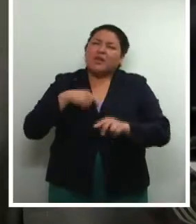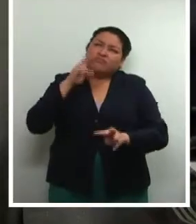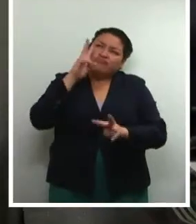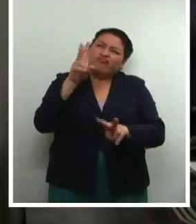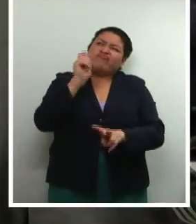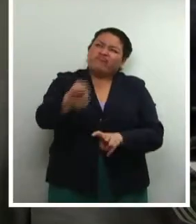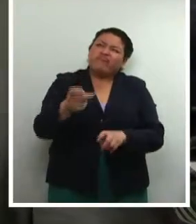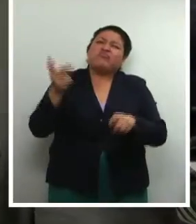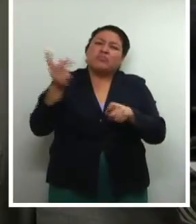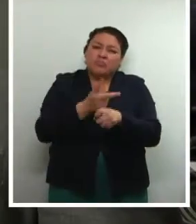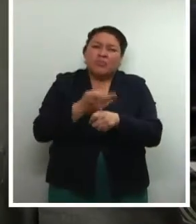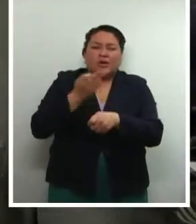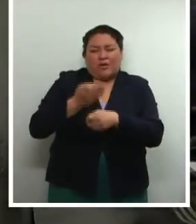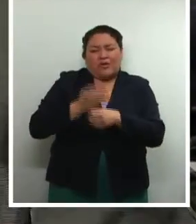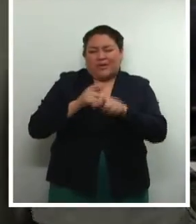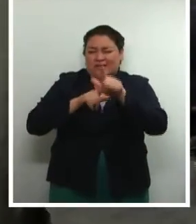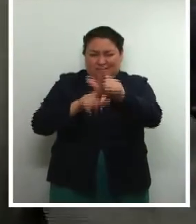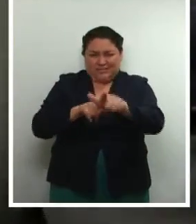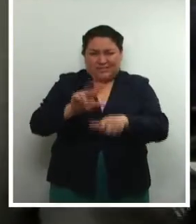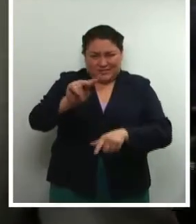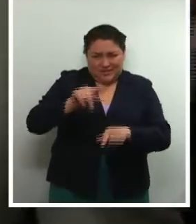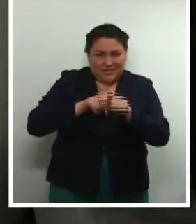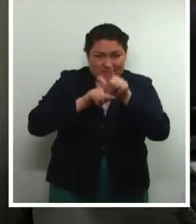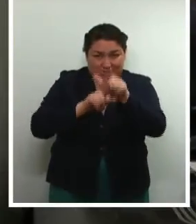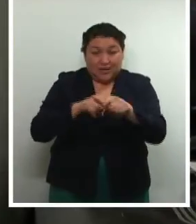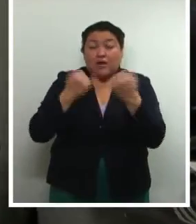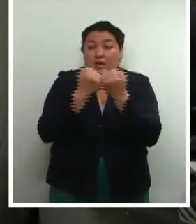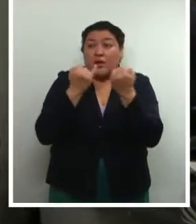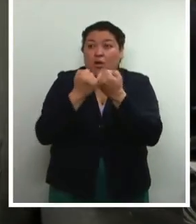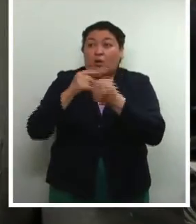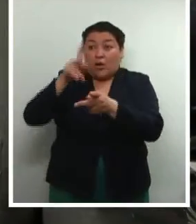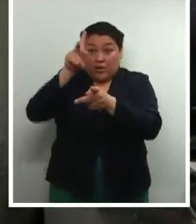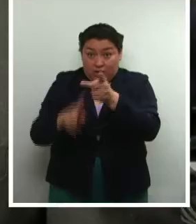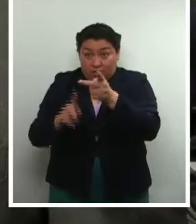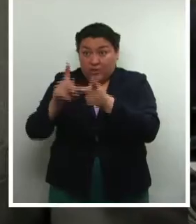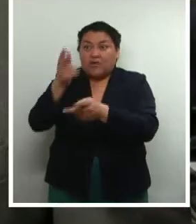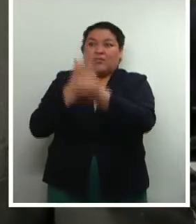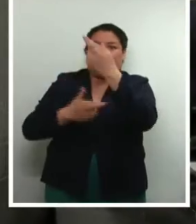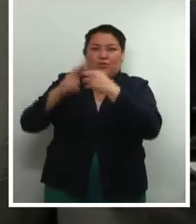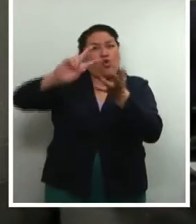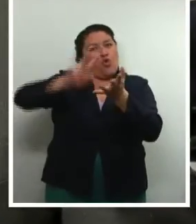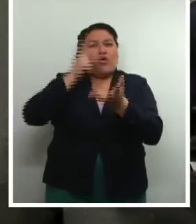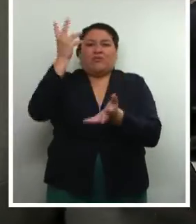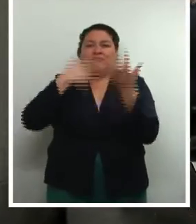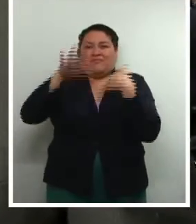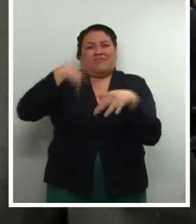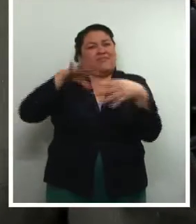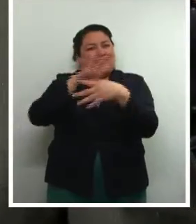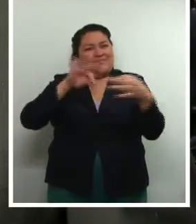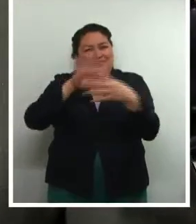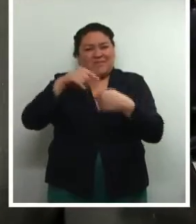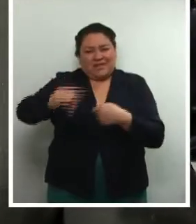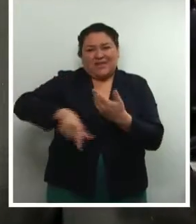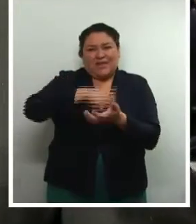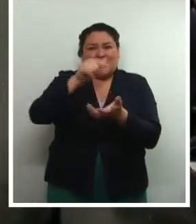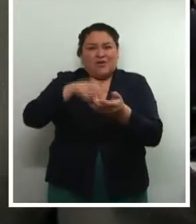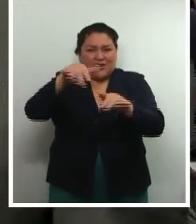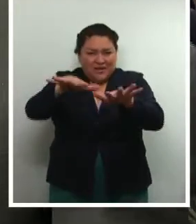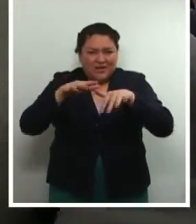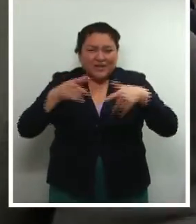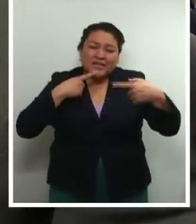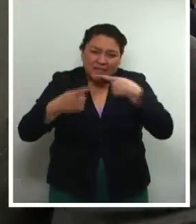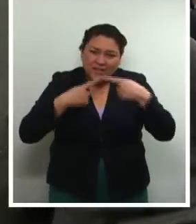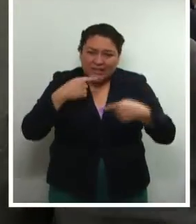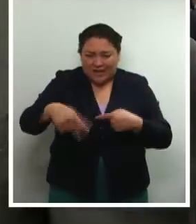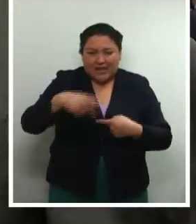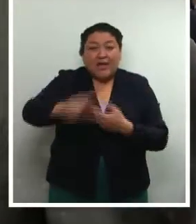señal del canal del Congreso. Estaremos retornando en un momento más a este salón de sesiones